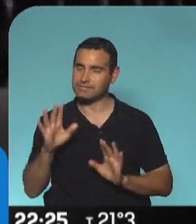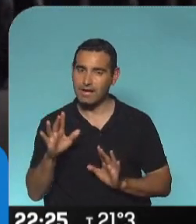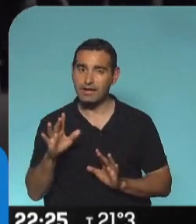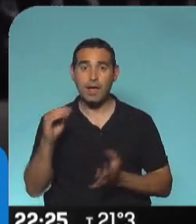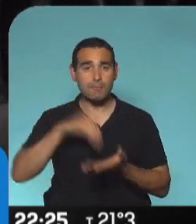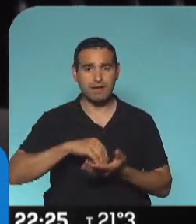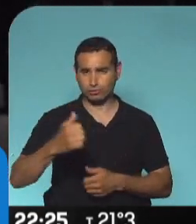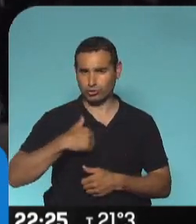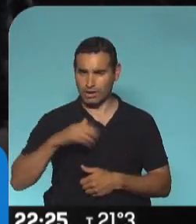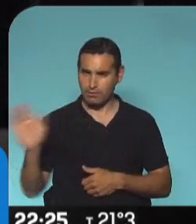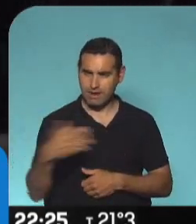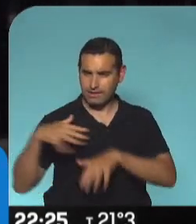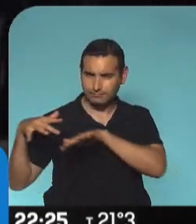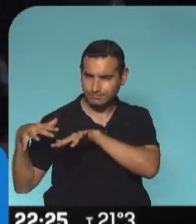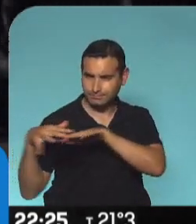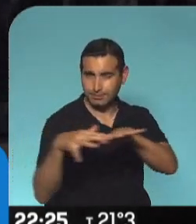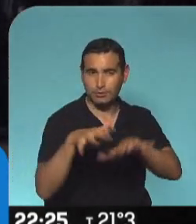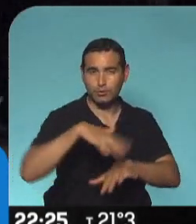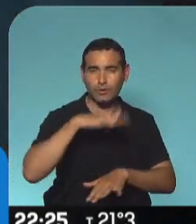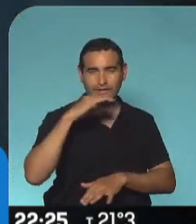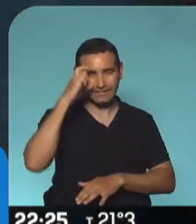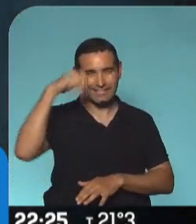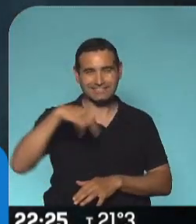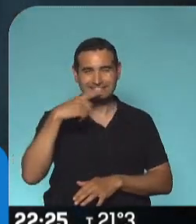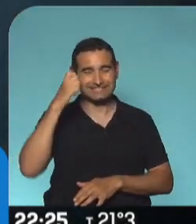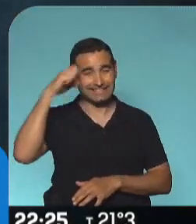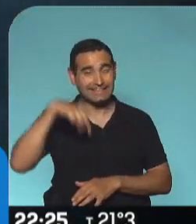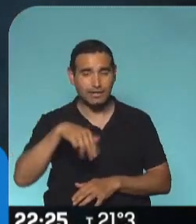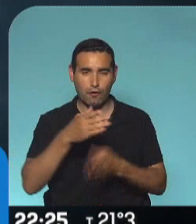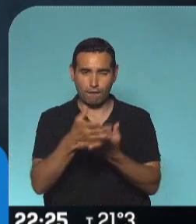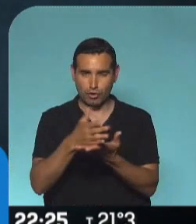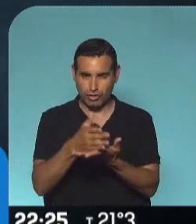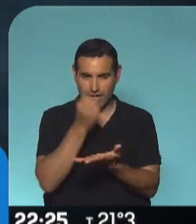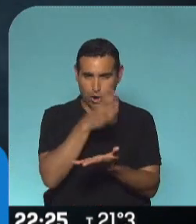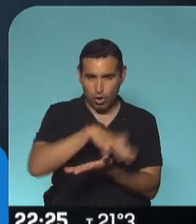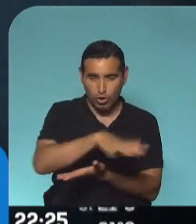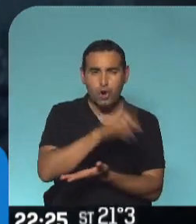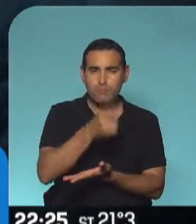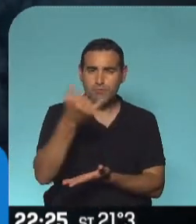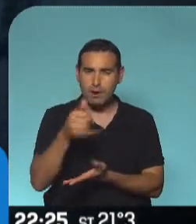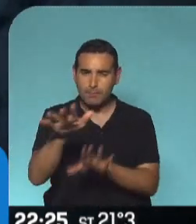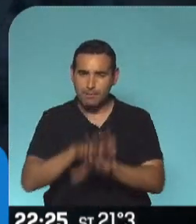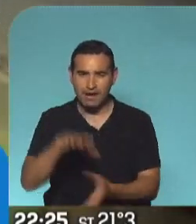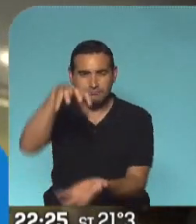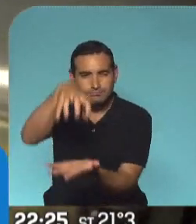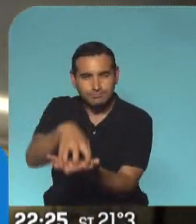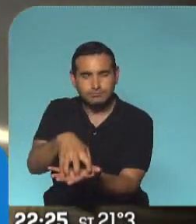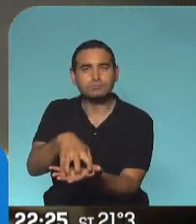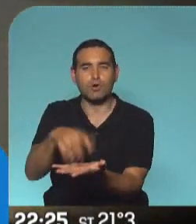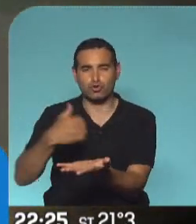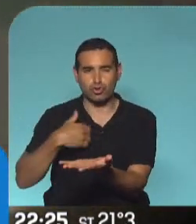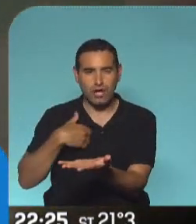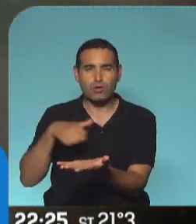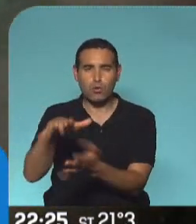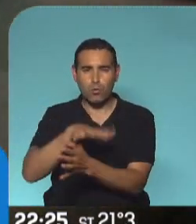acantonar fuerzas paramilitares en la ciudad de Shenzhen, en la frontera con la región rebelde, montó un centro de comando en la Villa Baoina, un